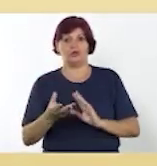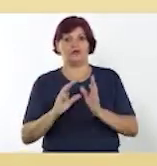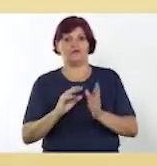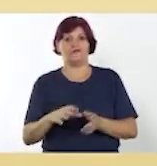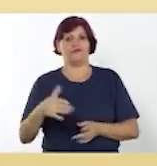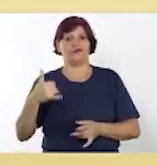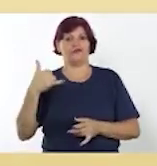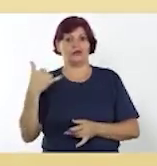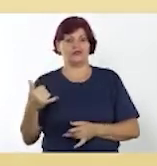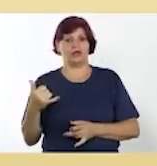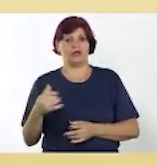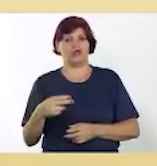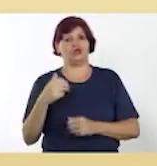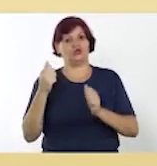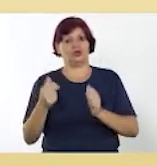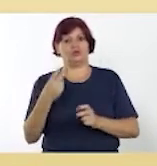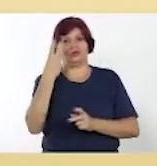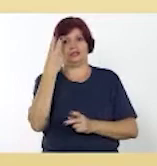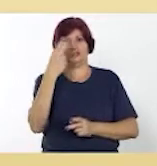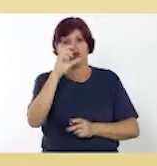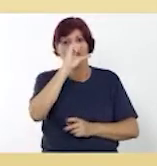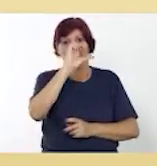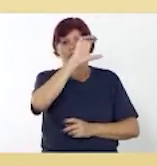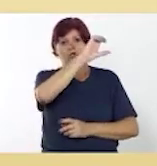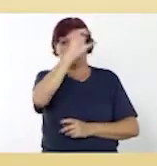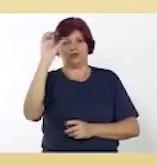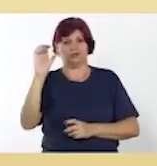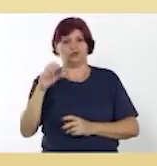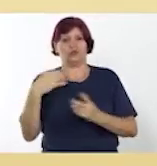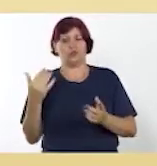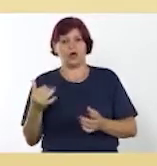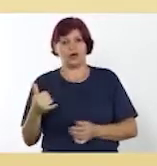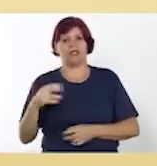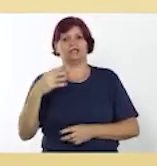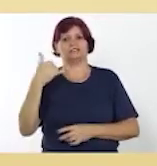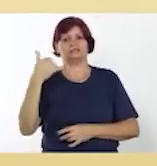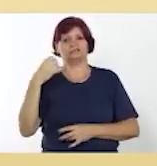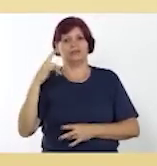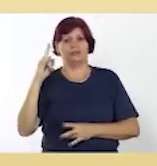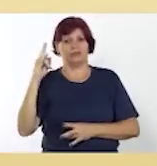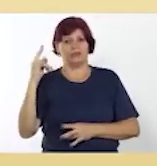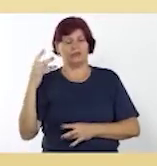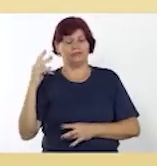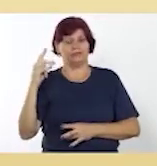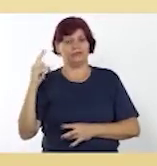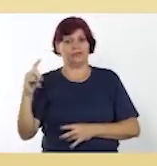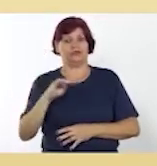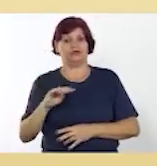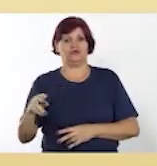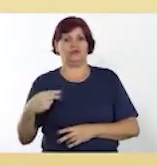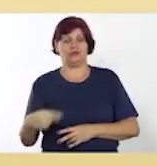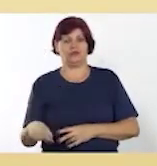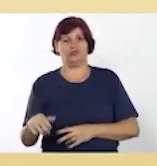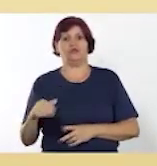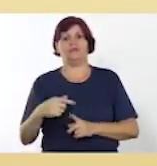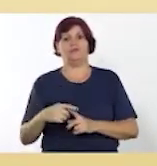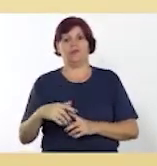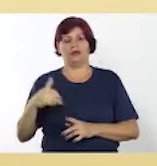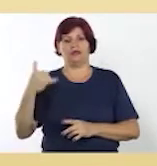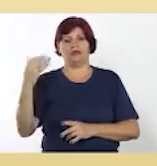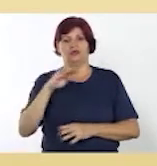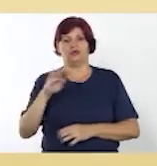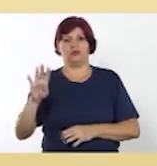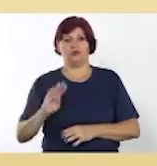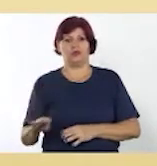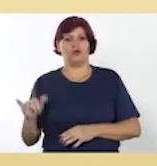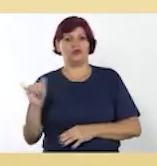una segunda ecuación que es X sobre 2 más Y sobre 4 igual a 70. Hay que ver